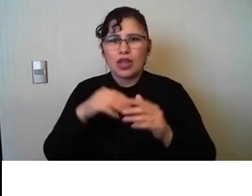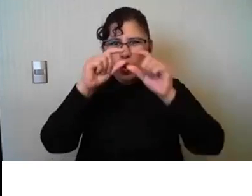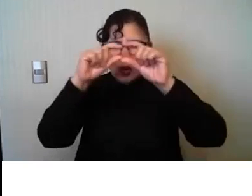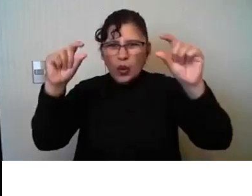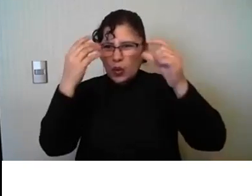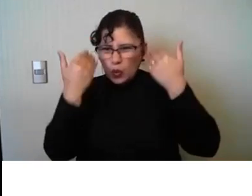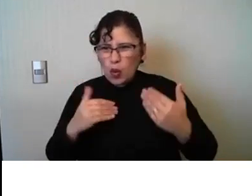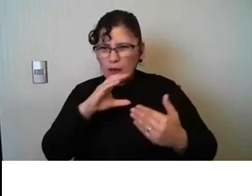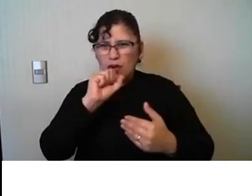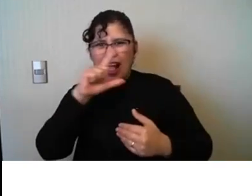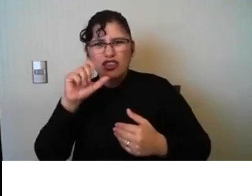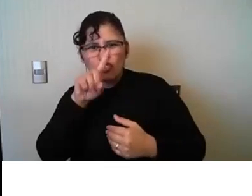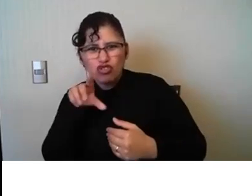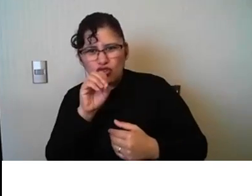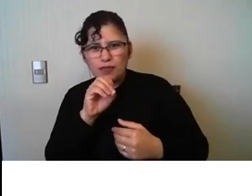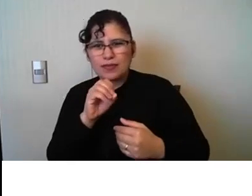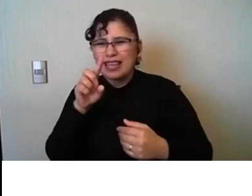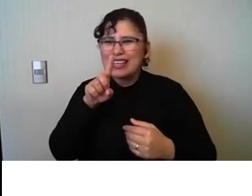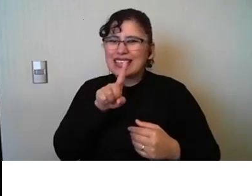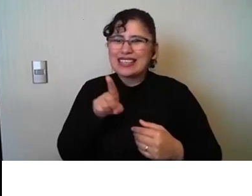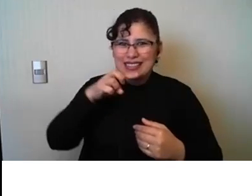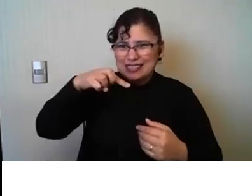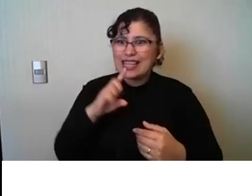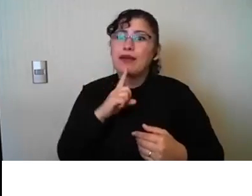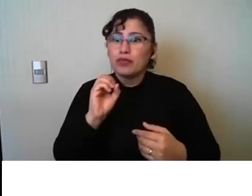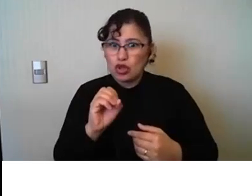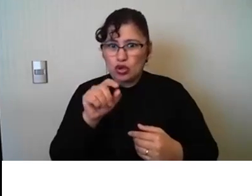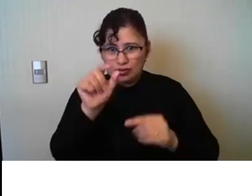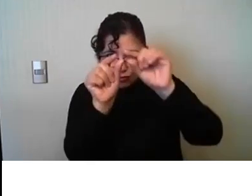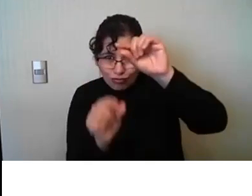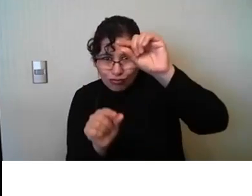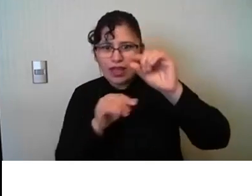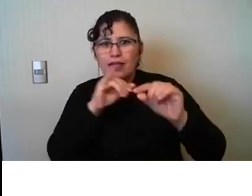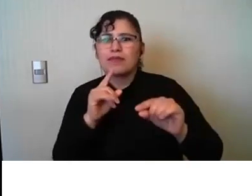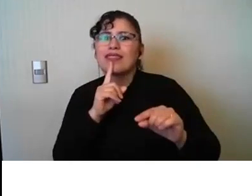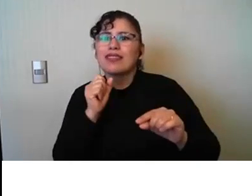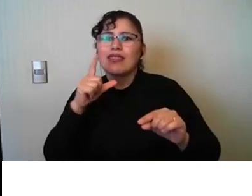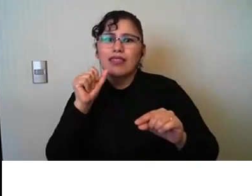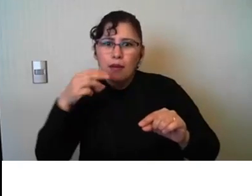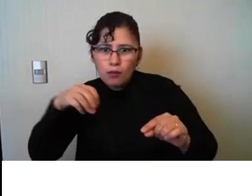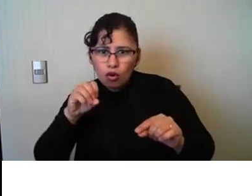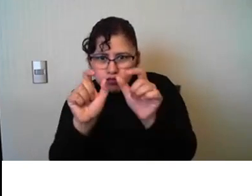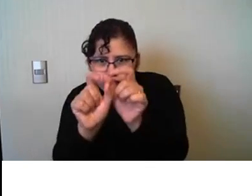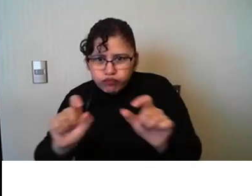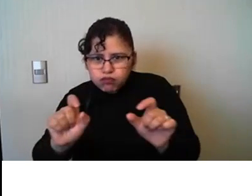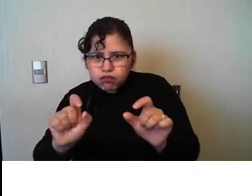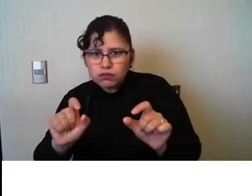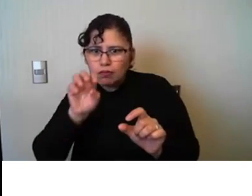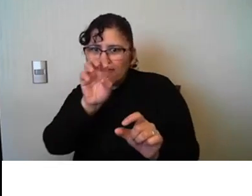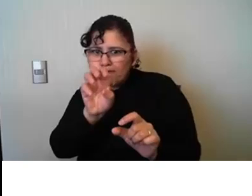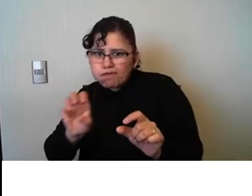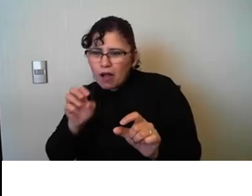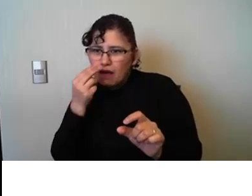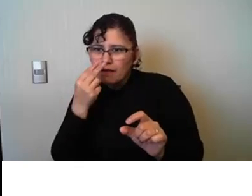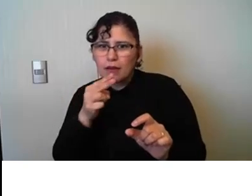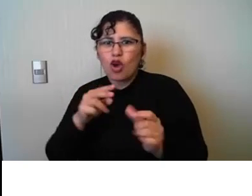estos son el fornix que está bajando por delante del tálamo. Aquí tenemos el tálamo completo con los